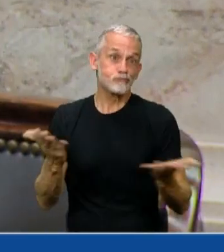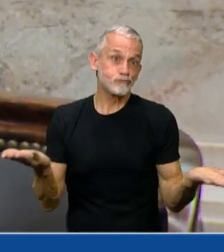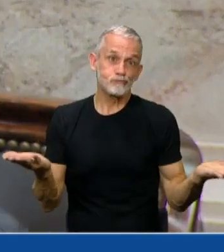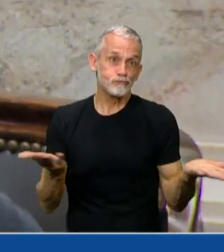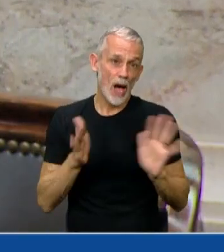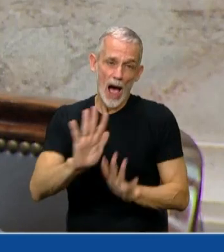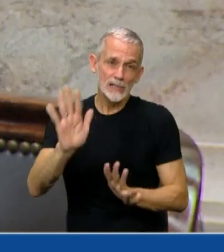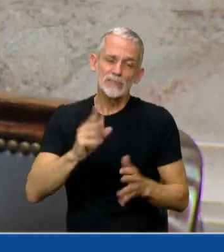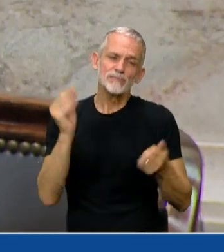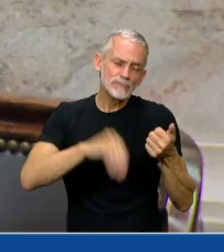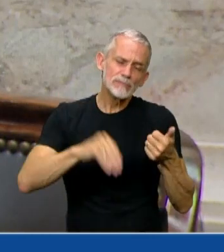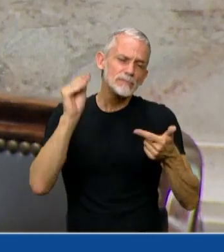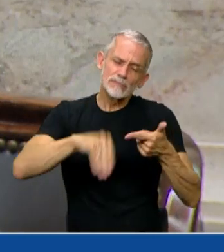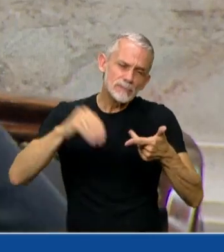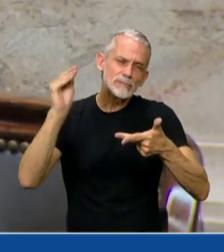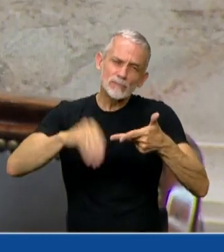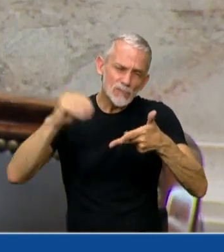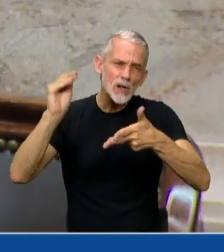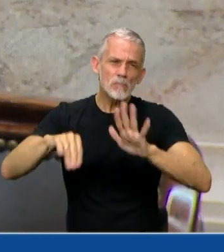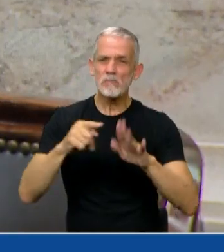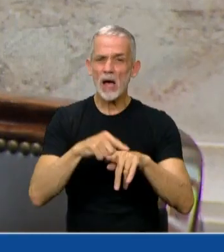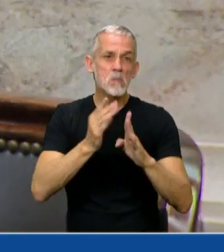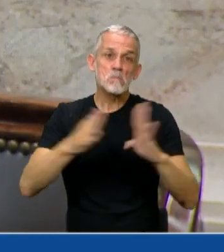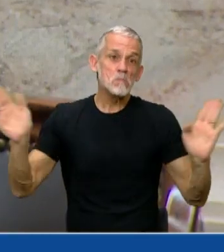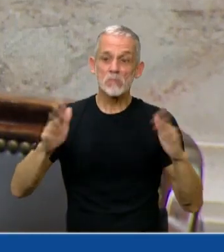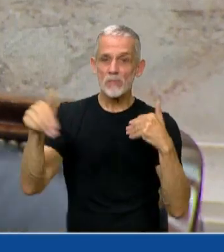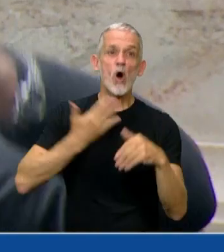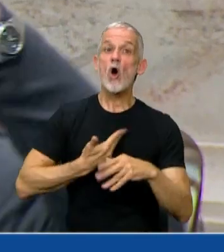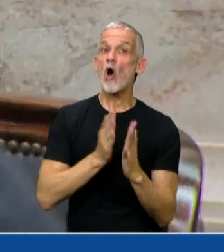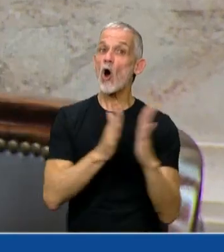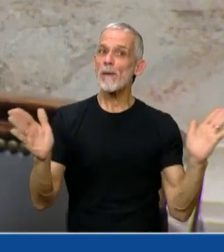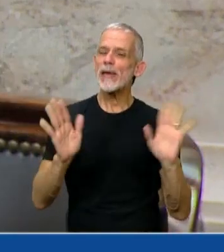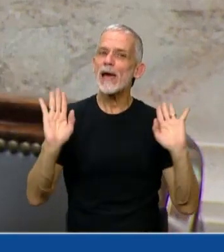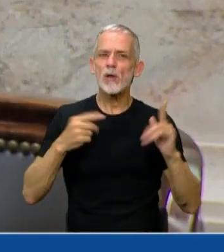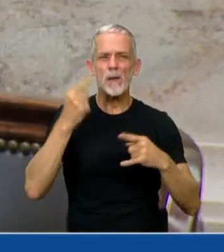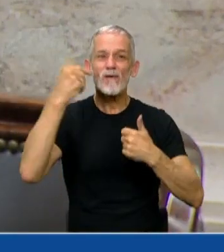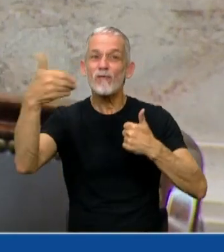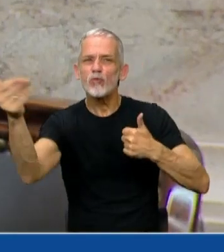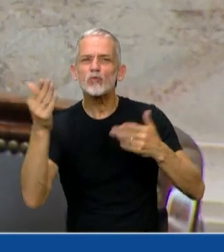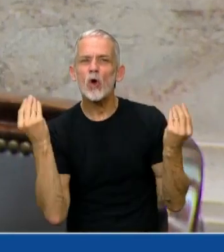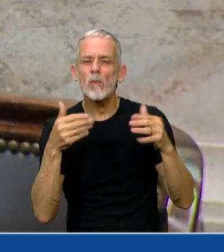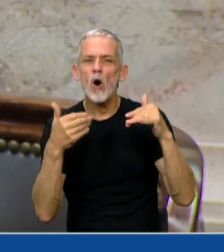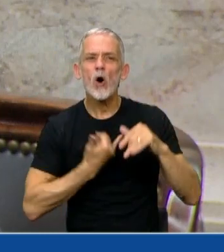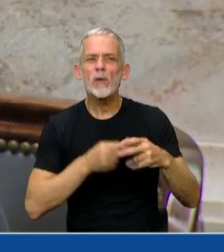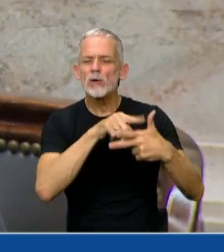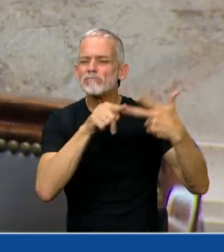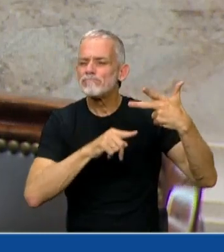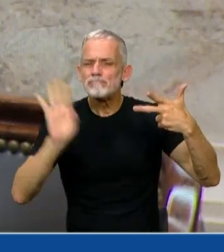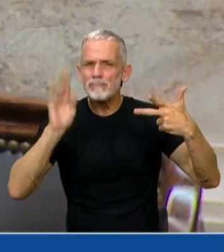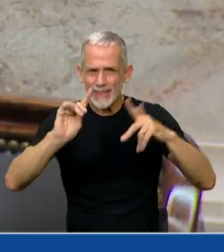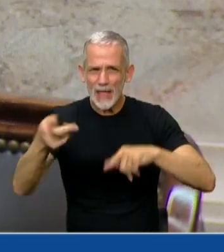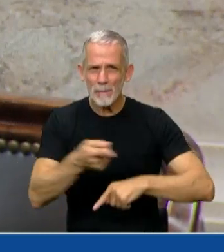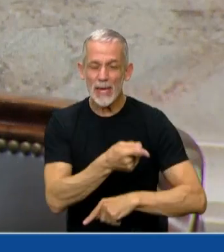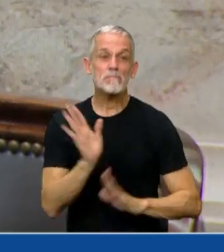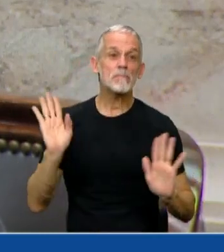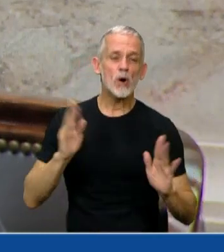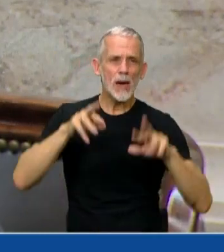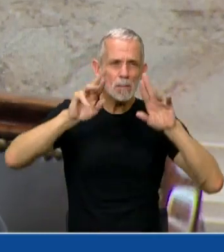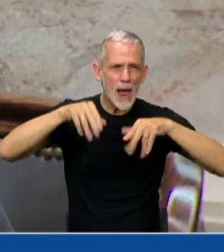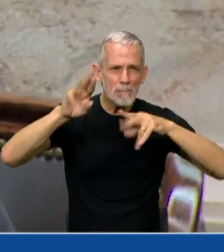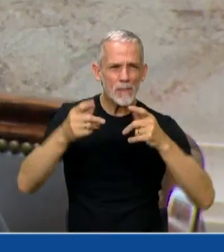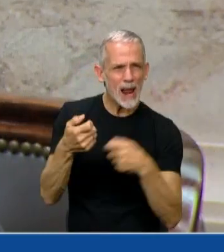hacer una y otra vez en el tiempo que queda de este gobierno y frente al futuro gobierno, sea quien sea, porque los